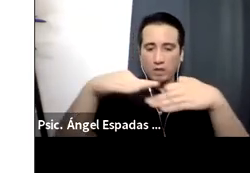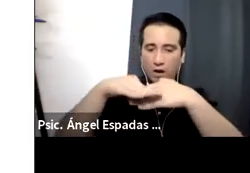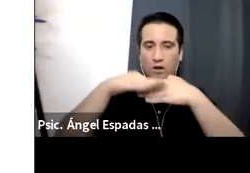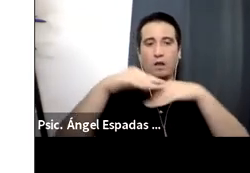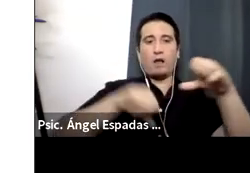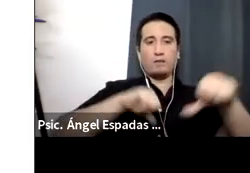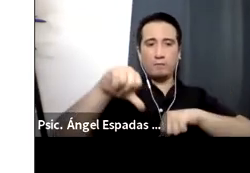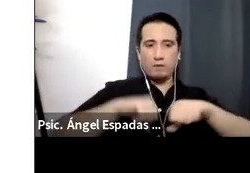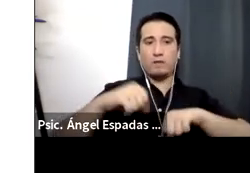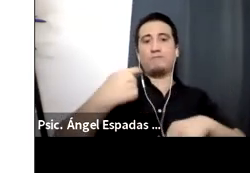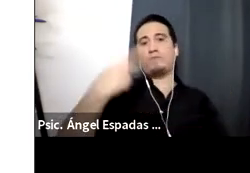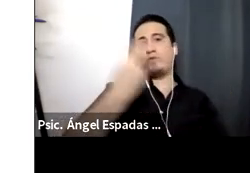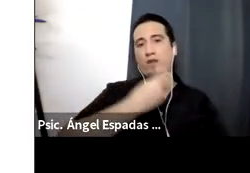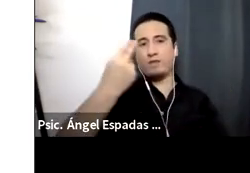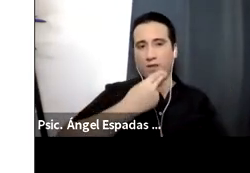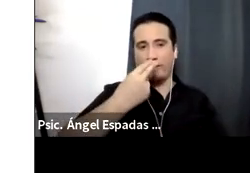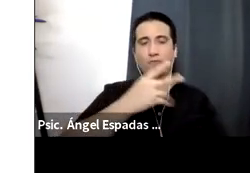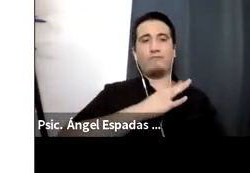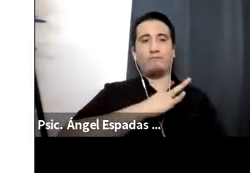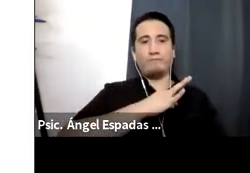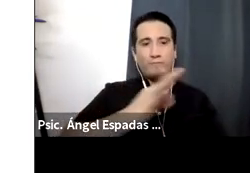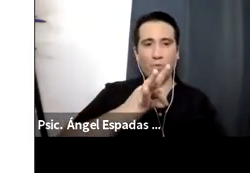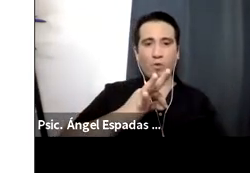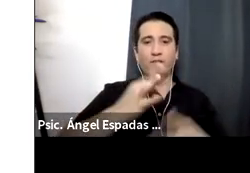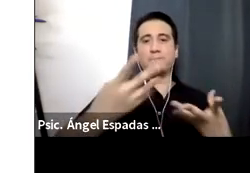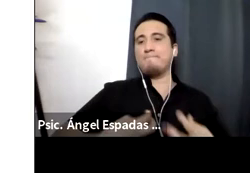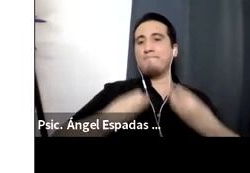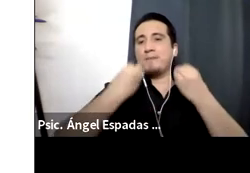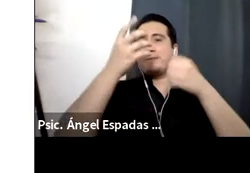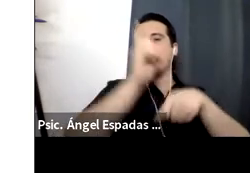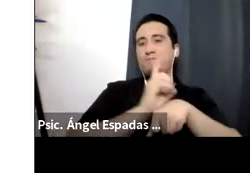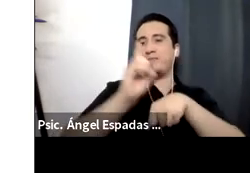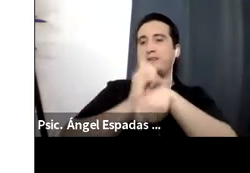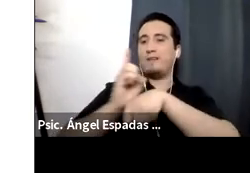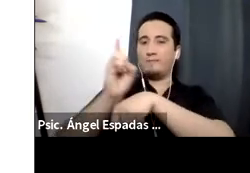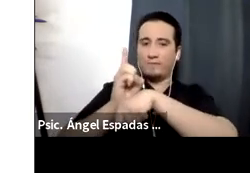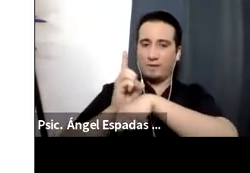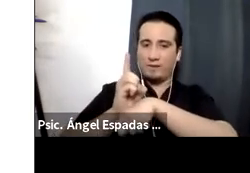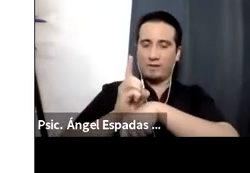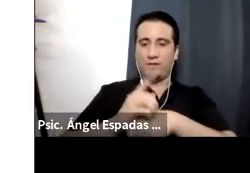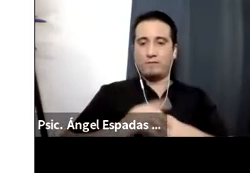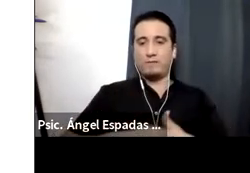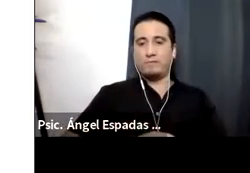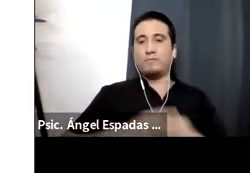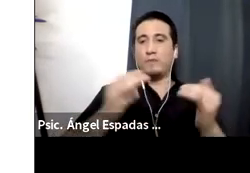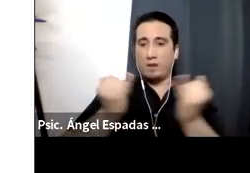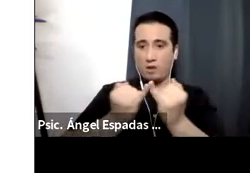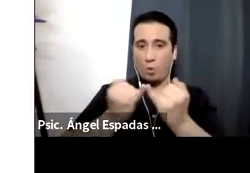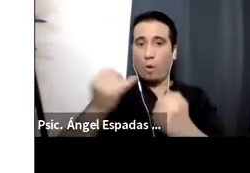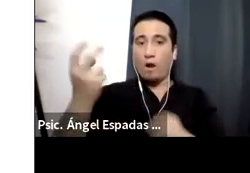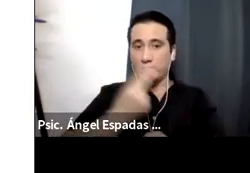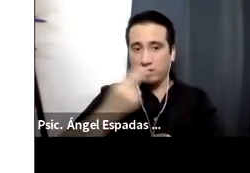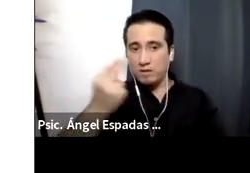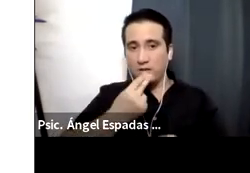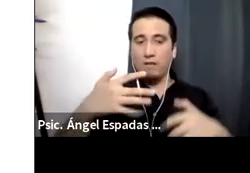yo requiero, ¿no? Para poder vivir día a día. Y obviamente también requiere de hacer